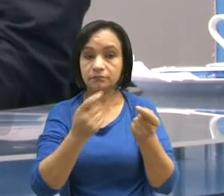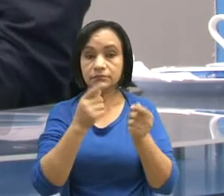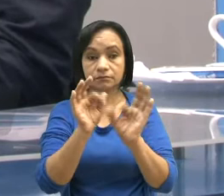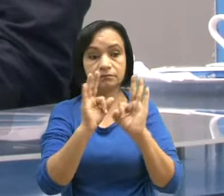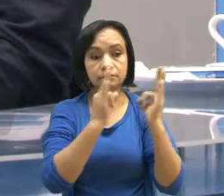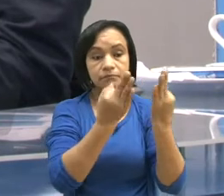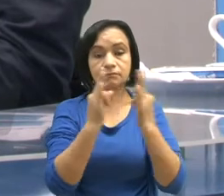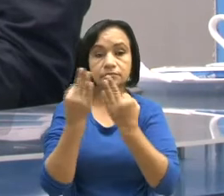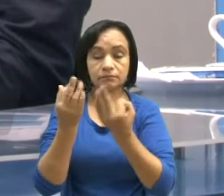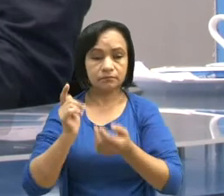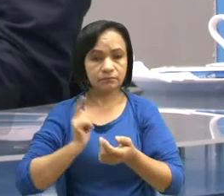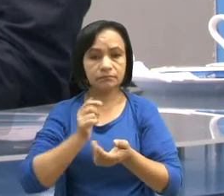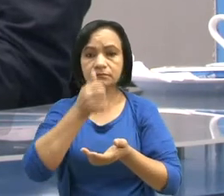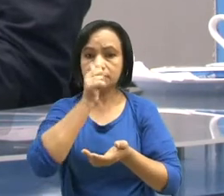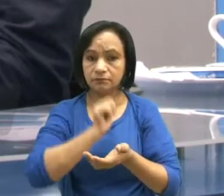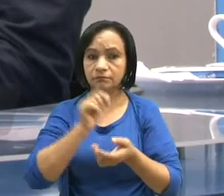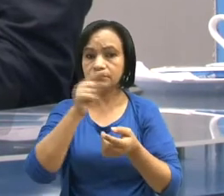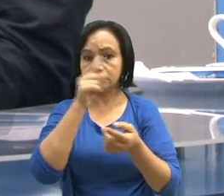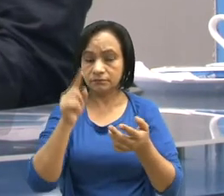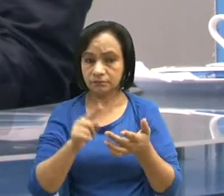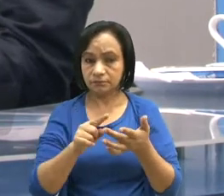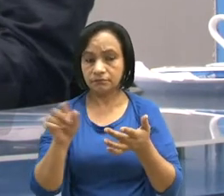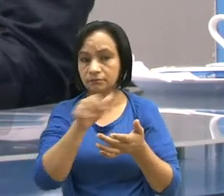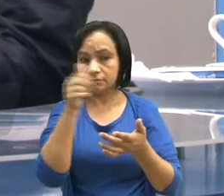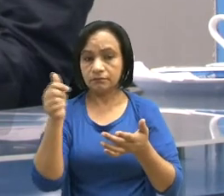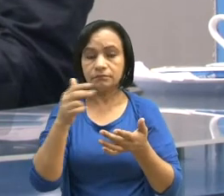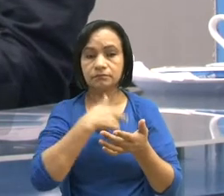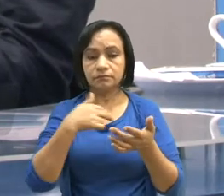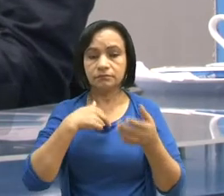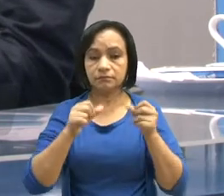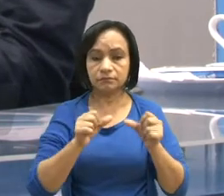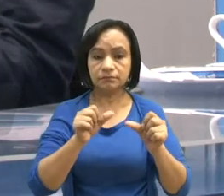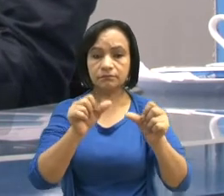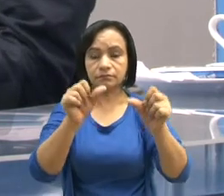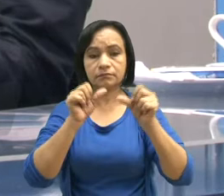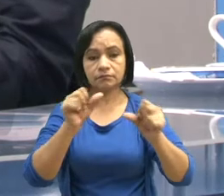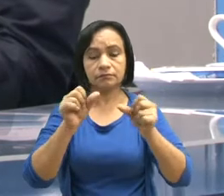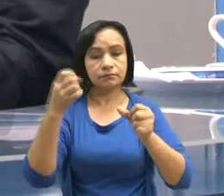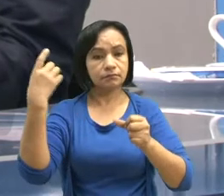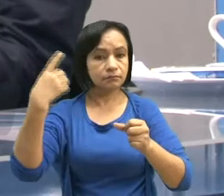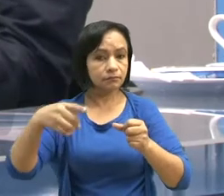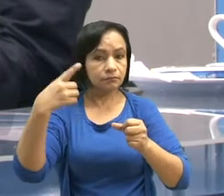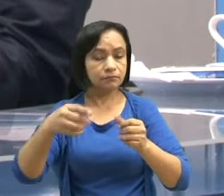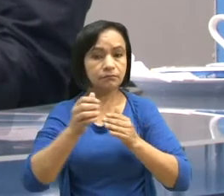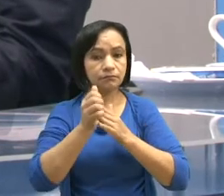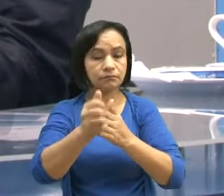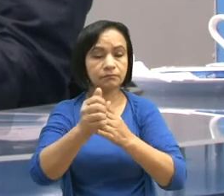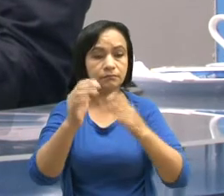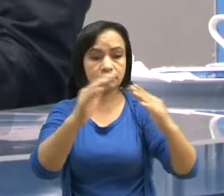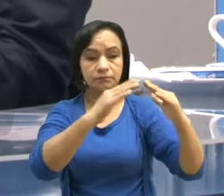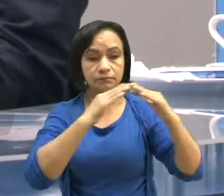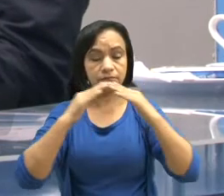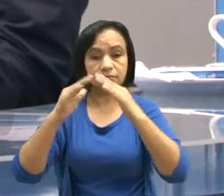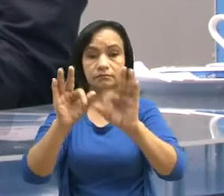familias donde ya tenemos sistema, y la otra es seguir avanzando en esa ruta de restitución de derechos en aquellas ciudades y o